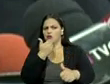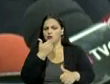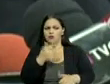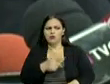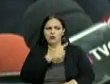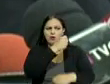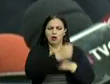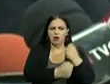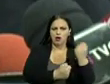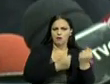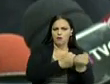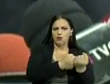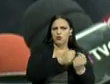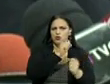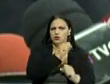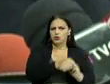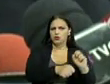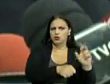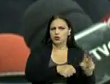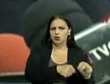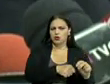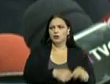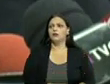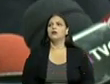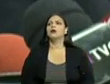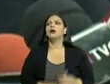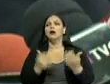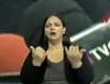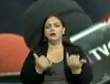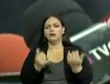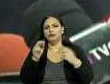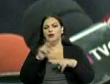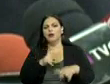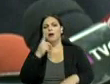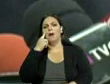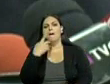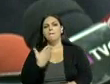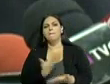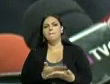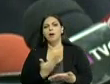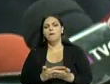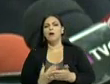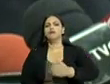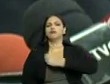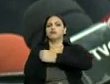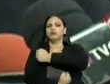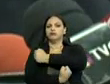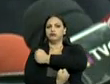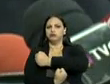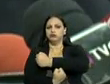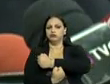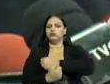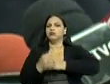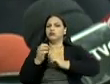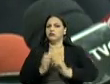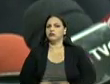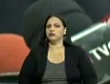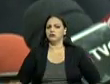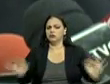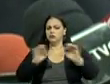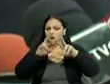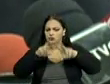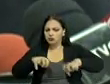si existen los fundamentos necesarios convocar a un juicio político a